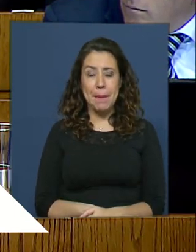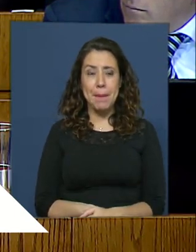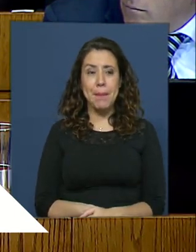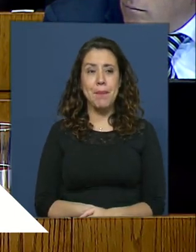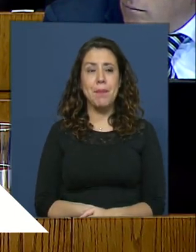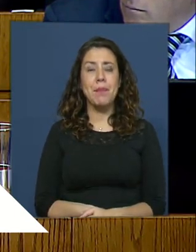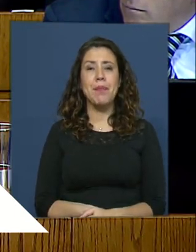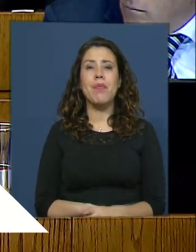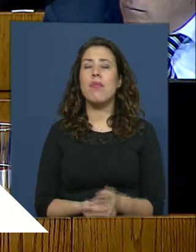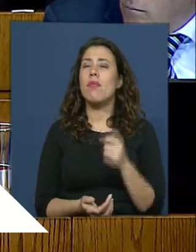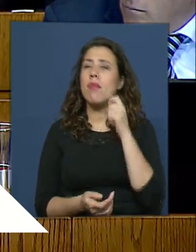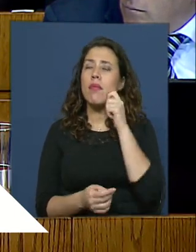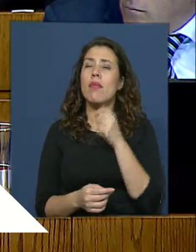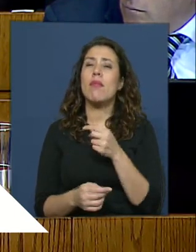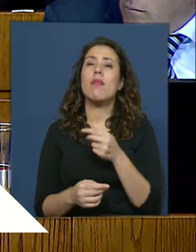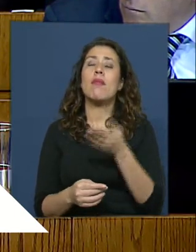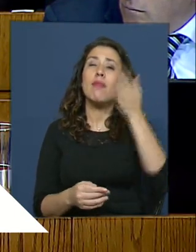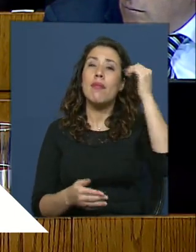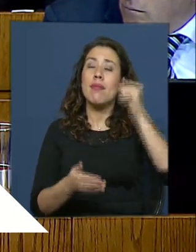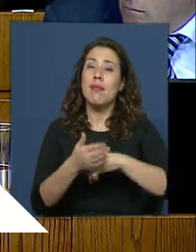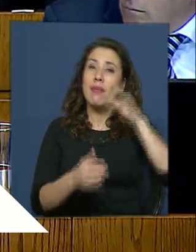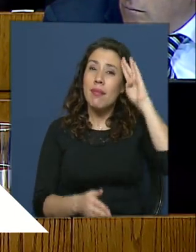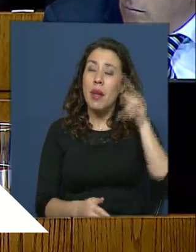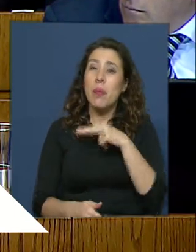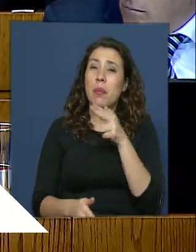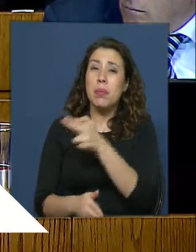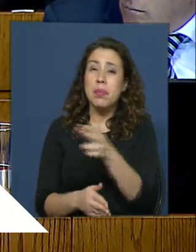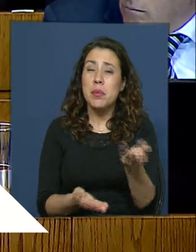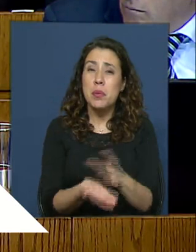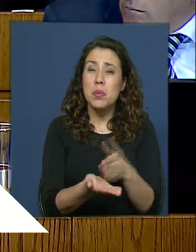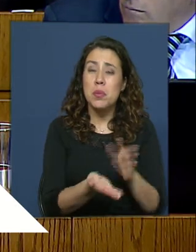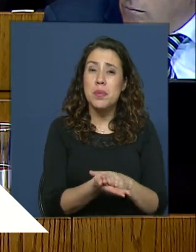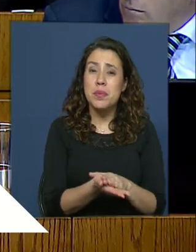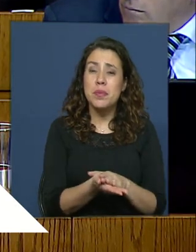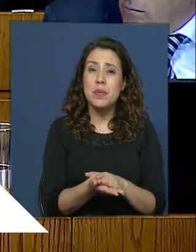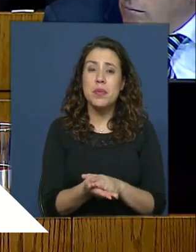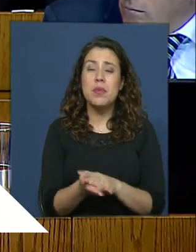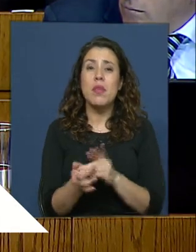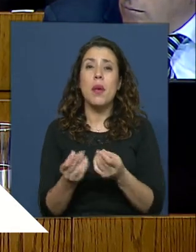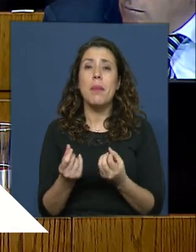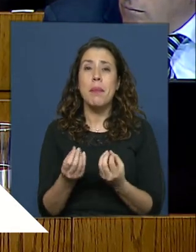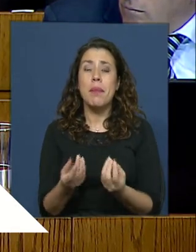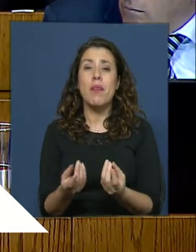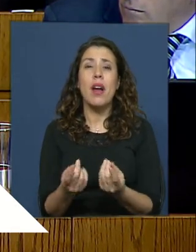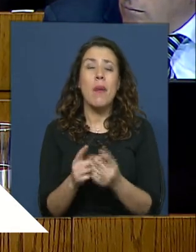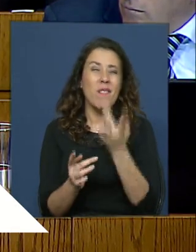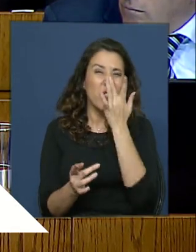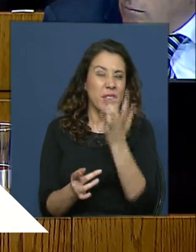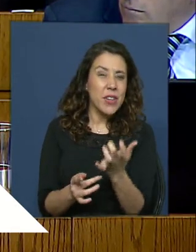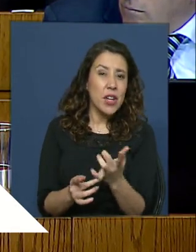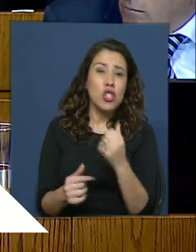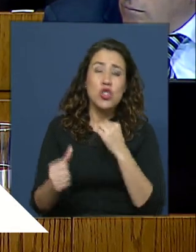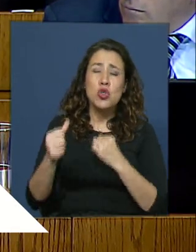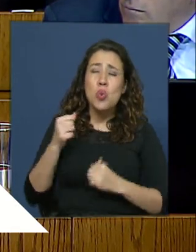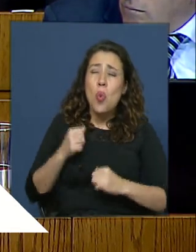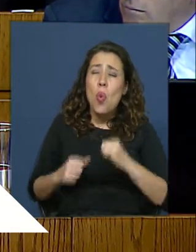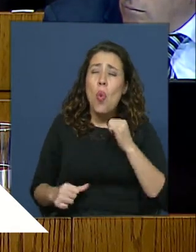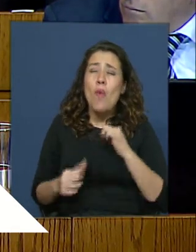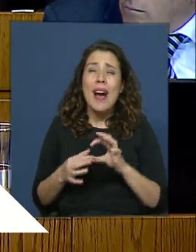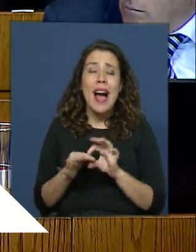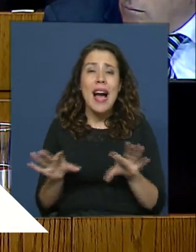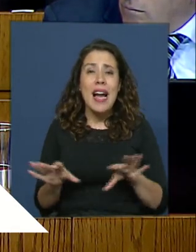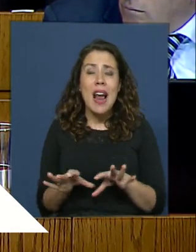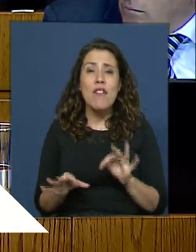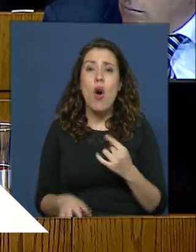Recae sobre crímenes de lesa humanidad, actos inhumanos que causan intencionalmente graves sufrimientos